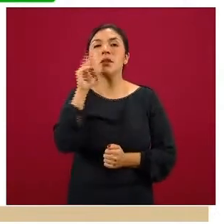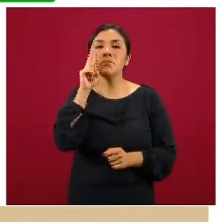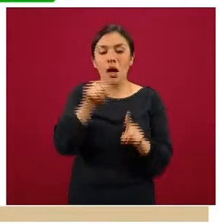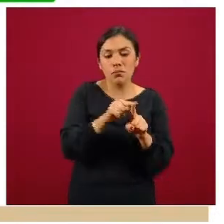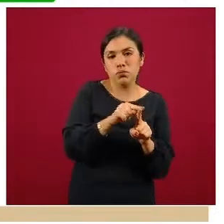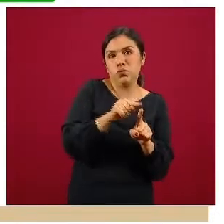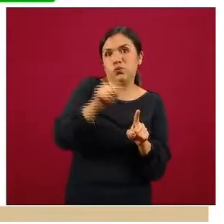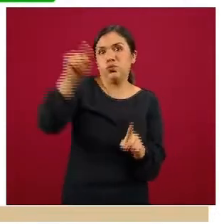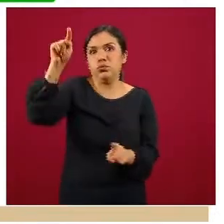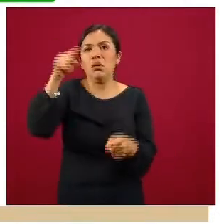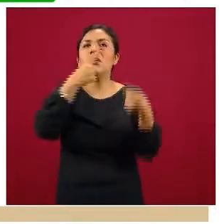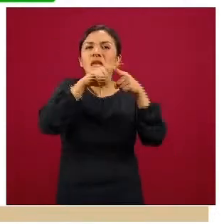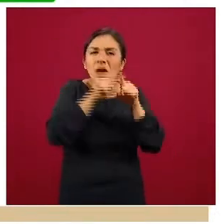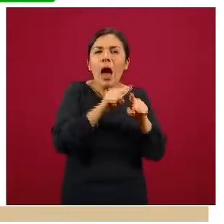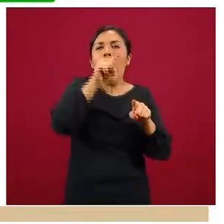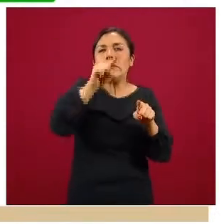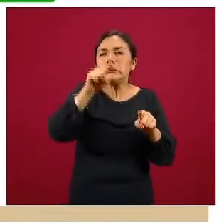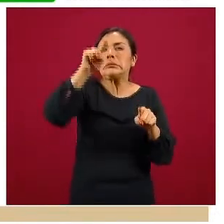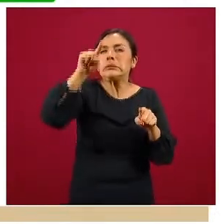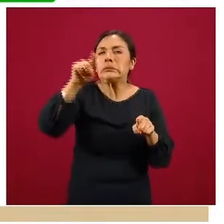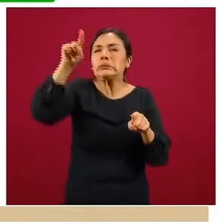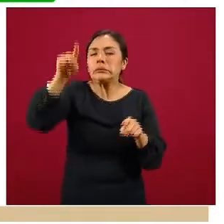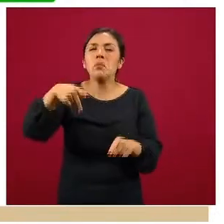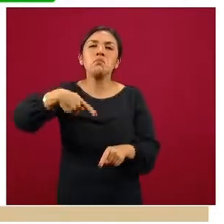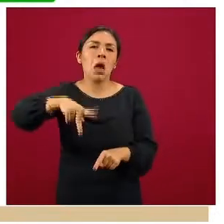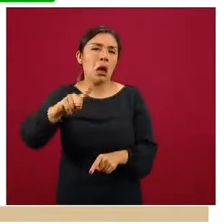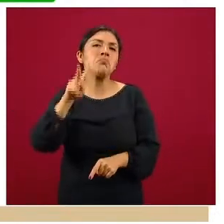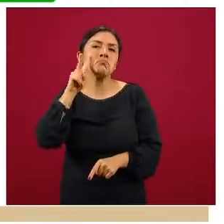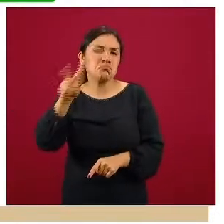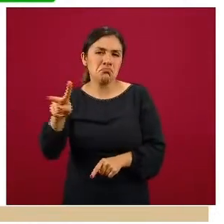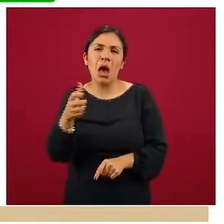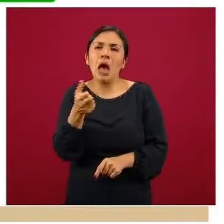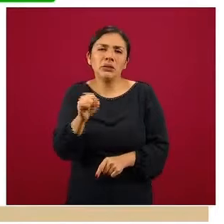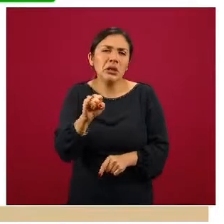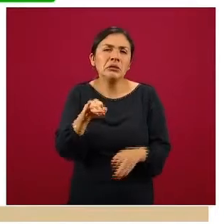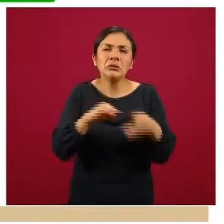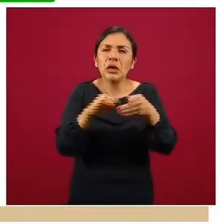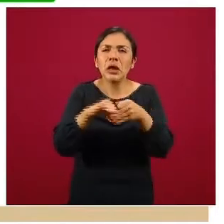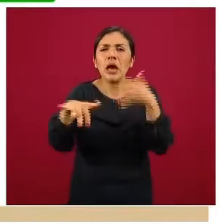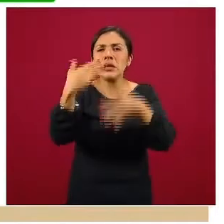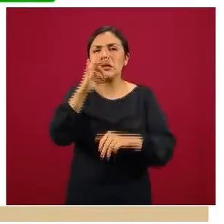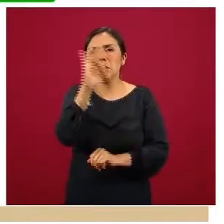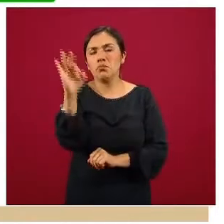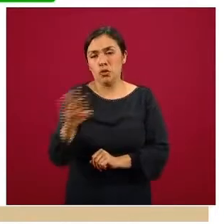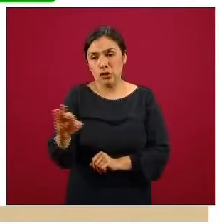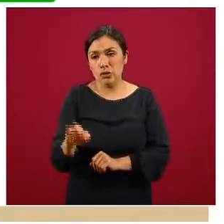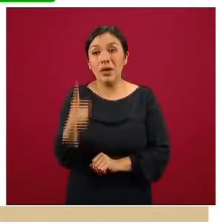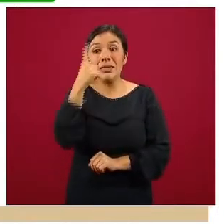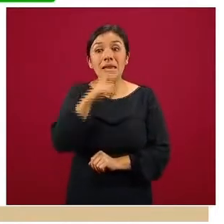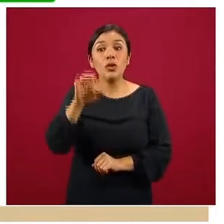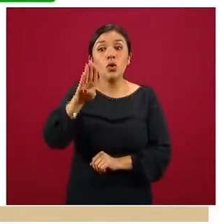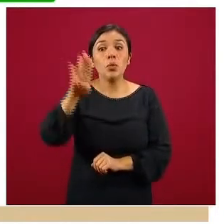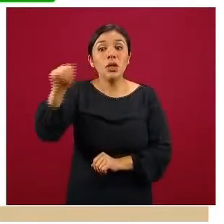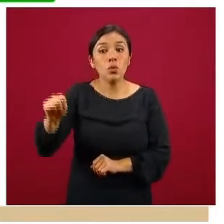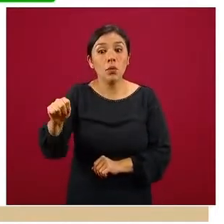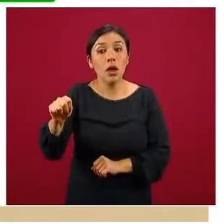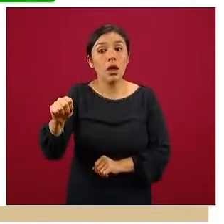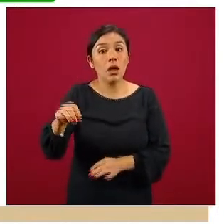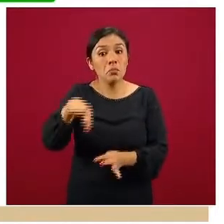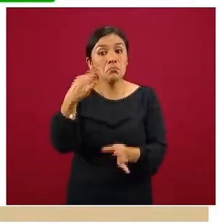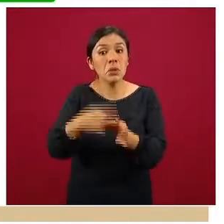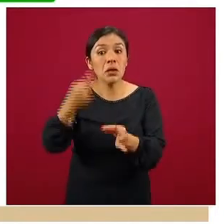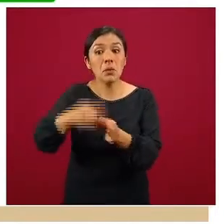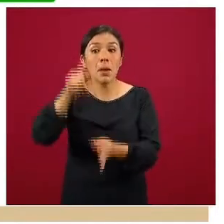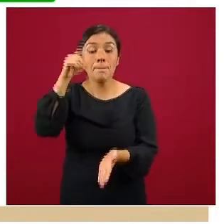diagonal, con distintas variaciones, pero más o menos a esta velocidad, 15%. 299 casos de